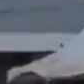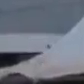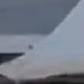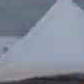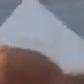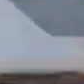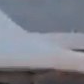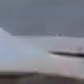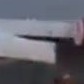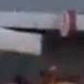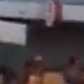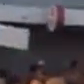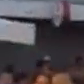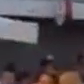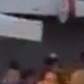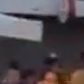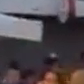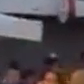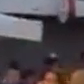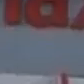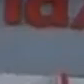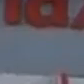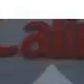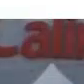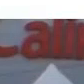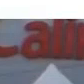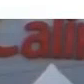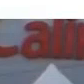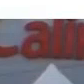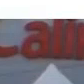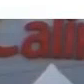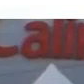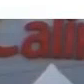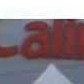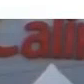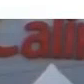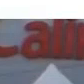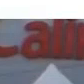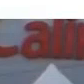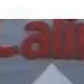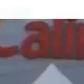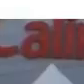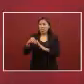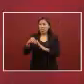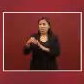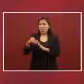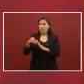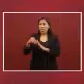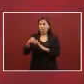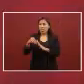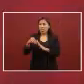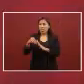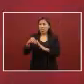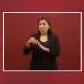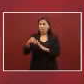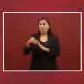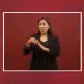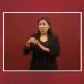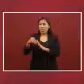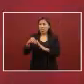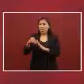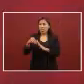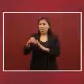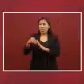el futuro presidente? Vean cómo la gente... Bien, ahí tiene parte del trabajo realizado allá en Tijuana,